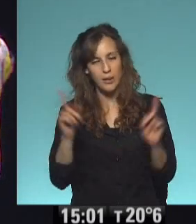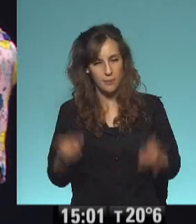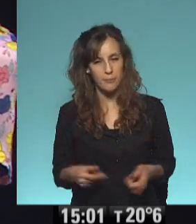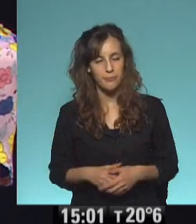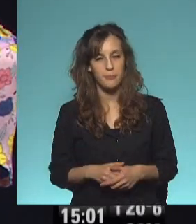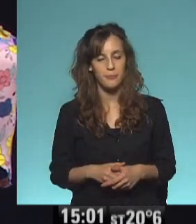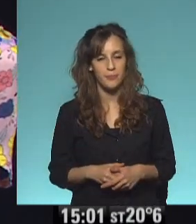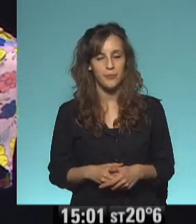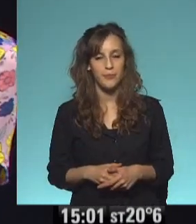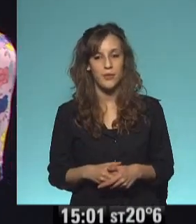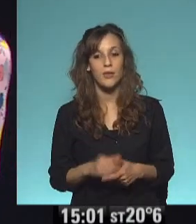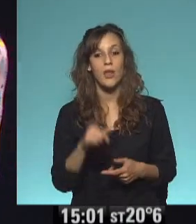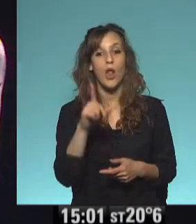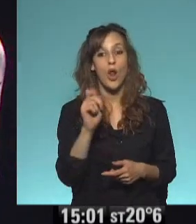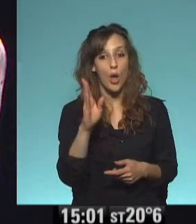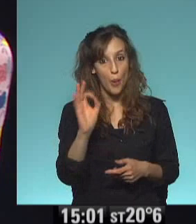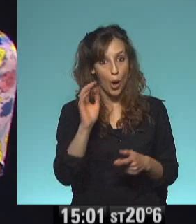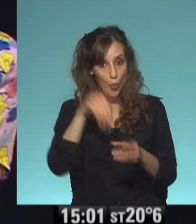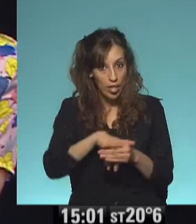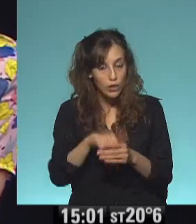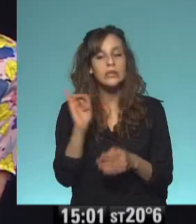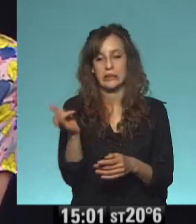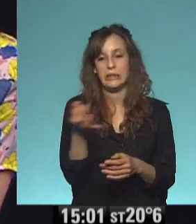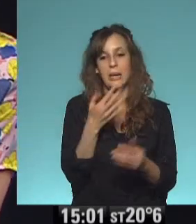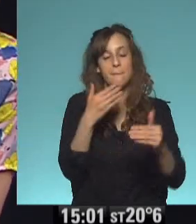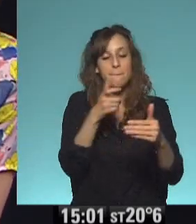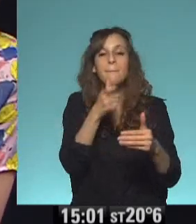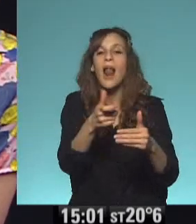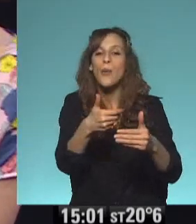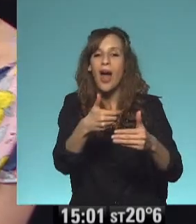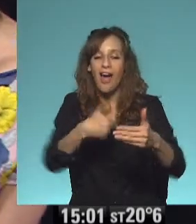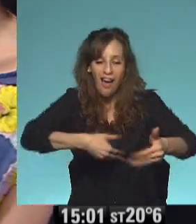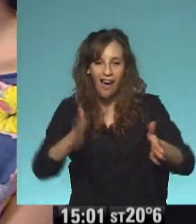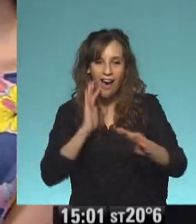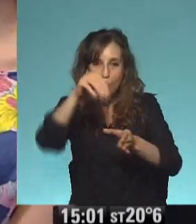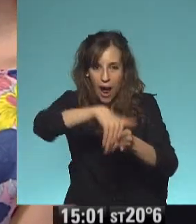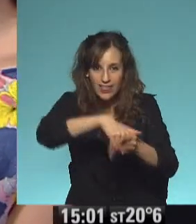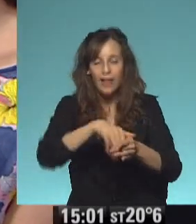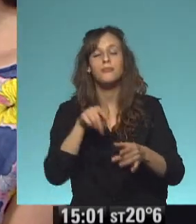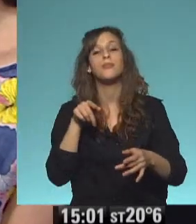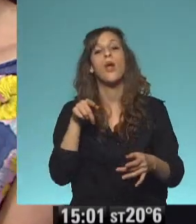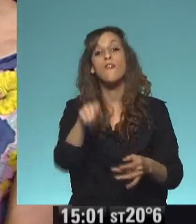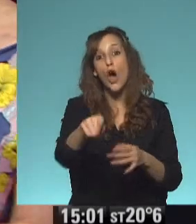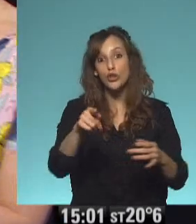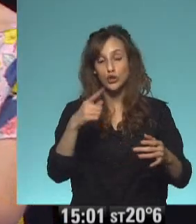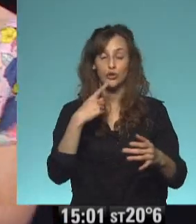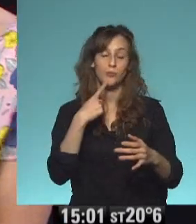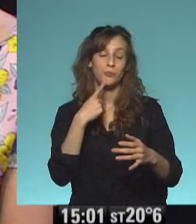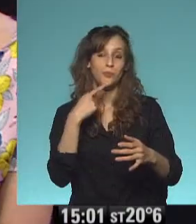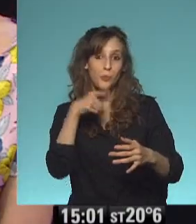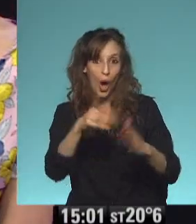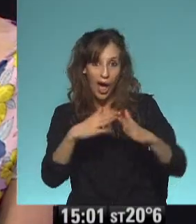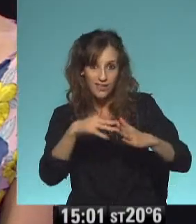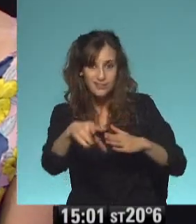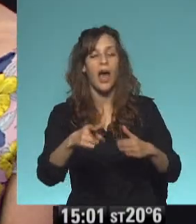Y la guardo en el cofre. Le guardaron en el cofre. En casa entonces escriben la palabra lobo, la guardan en su cofre y otras